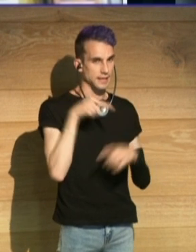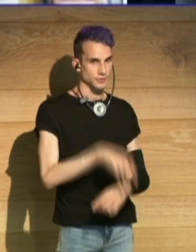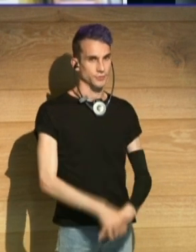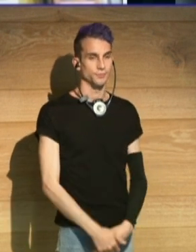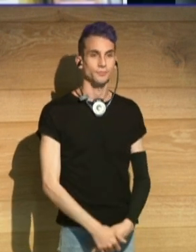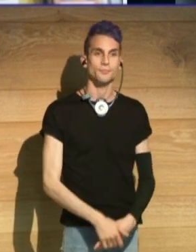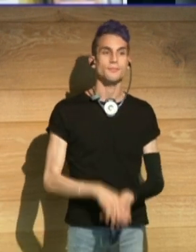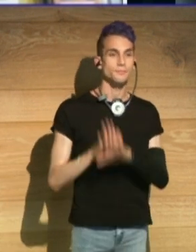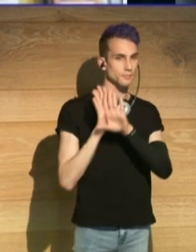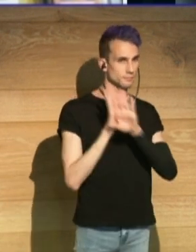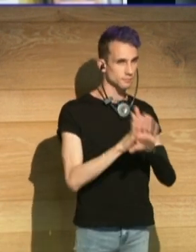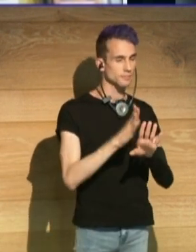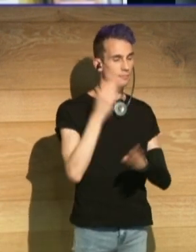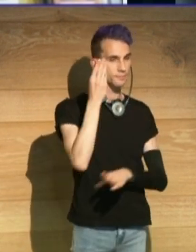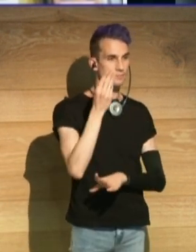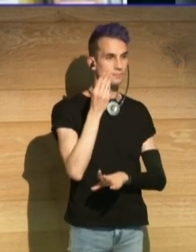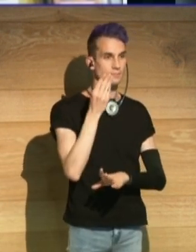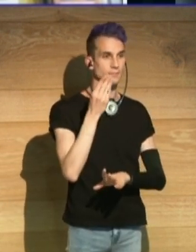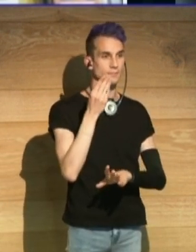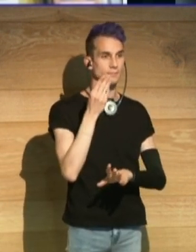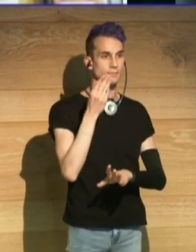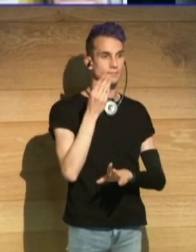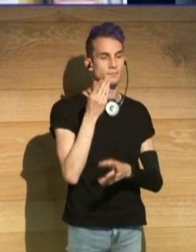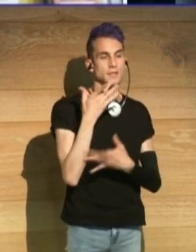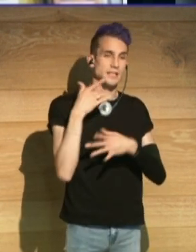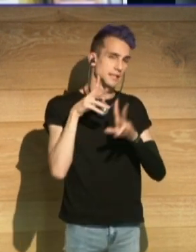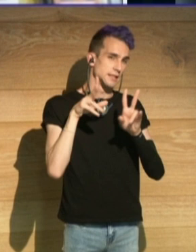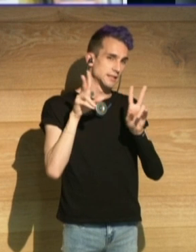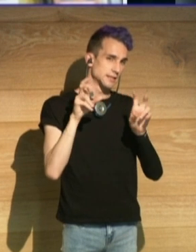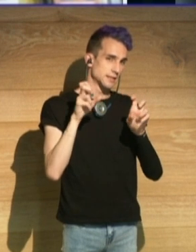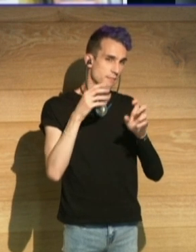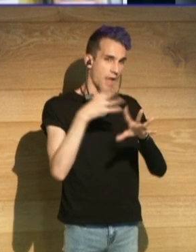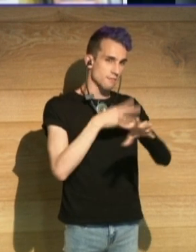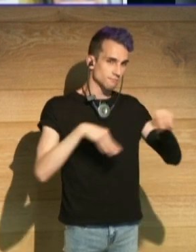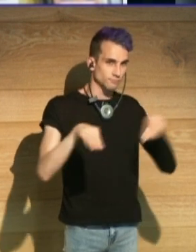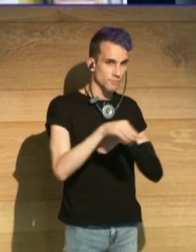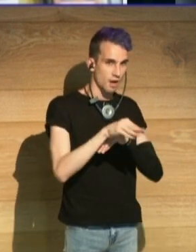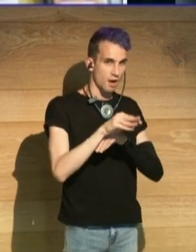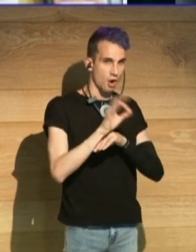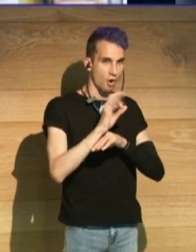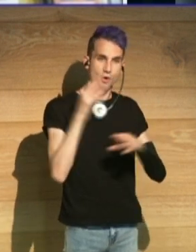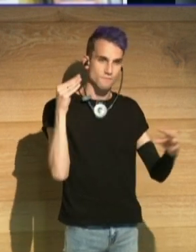Digamos que no se trata tanto de empatizar o de discrepar, como de entender, ¿no?